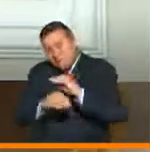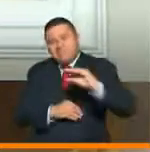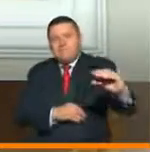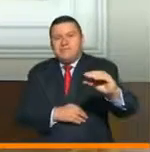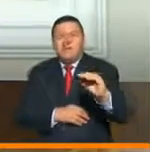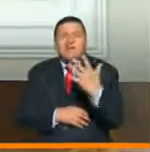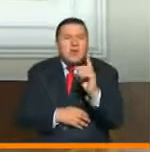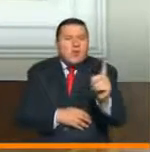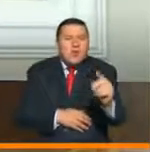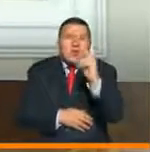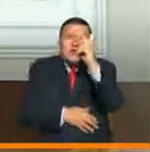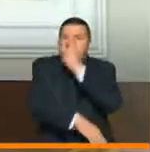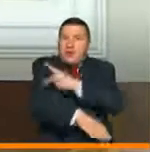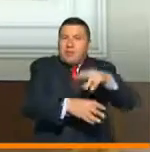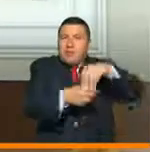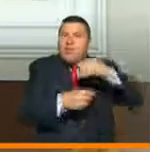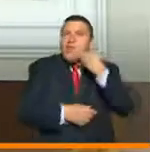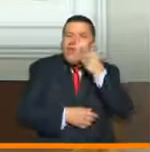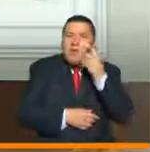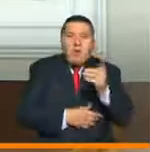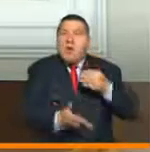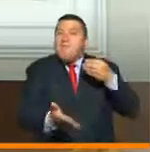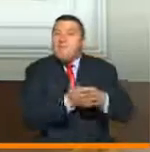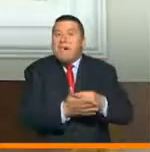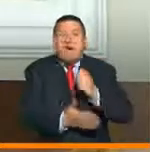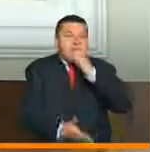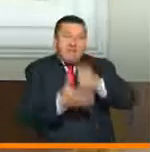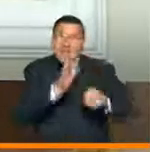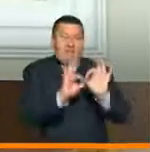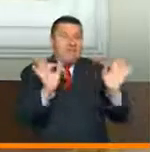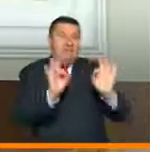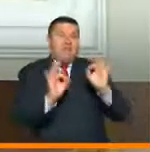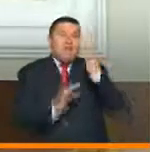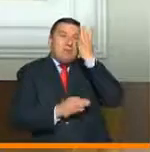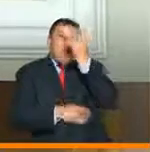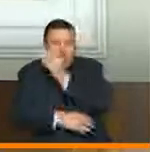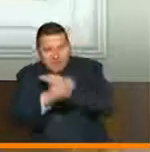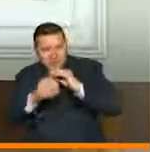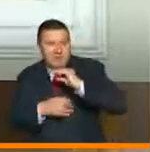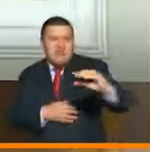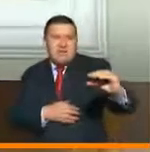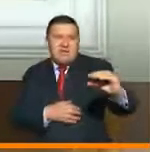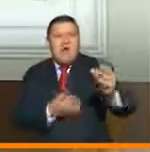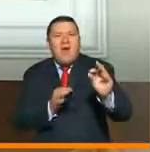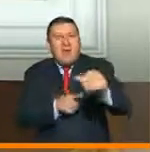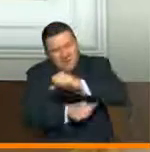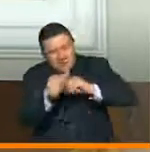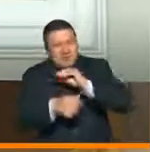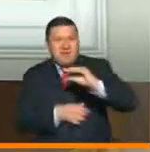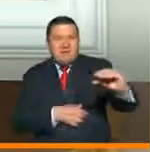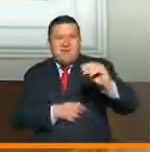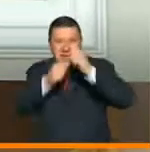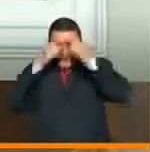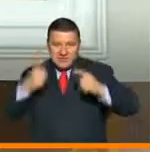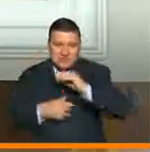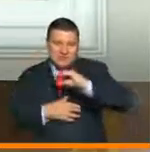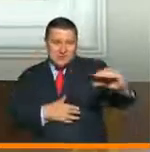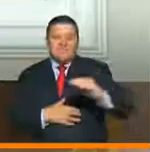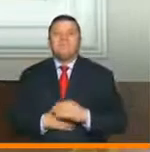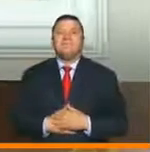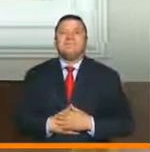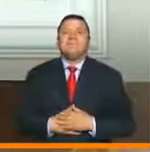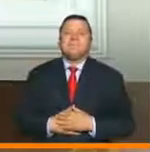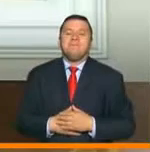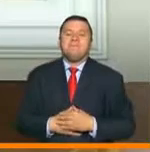de 2 millones de hogares no están pagando ese impuesto porque reciben la compensación por parte del estado